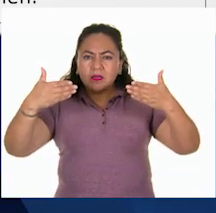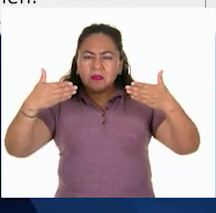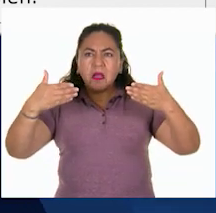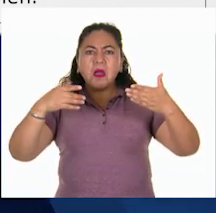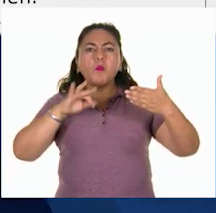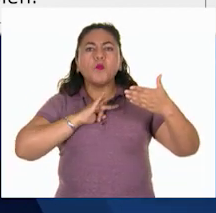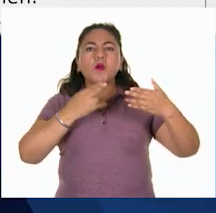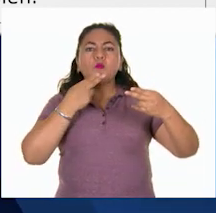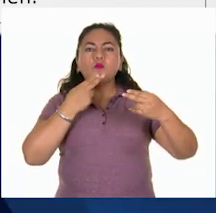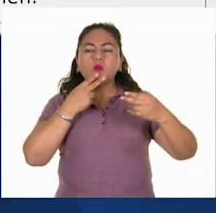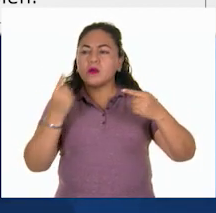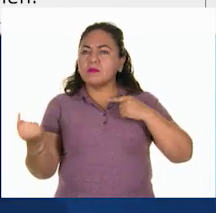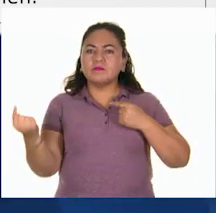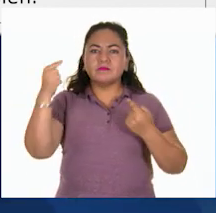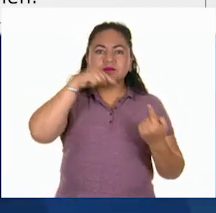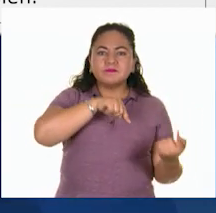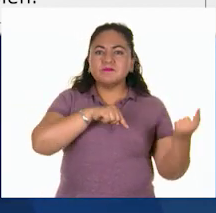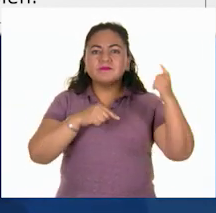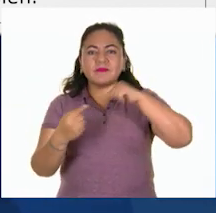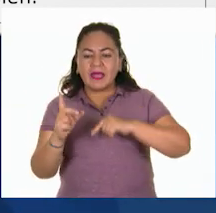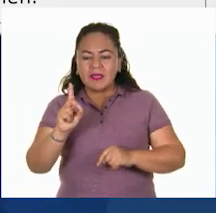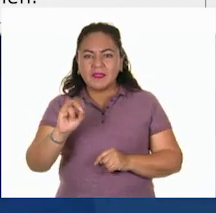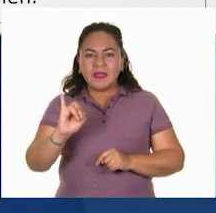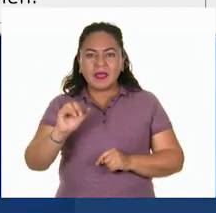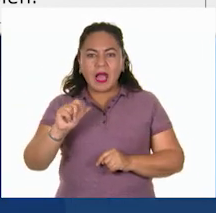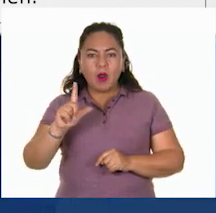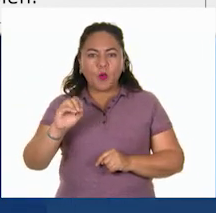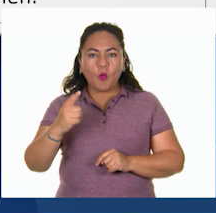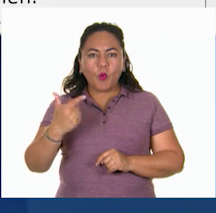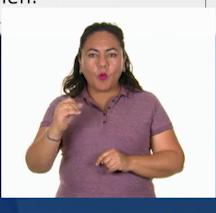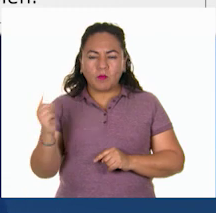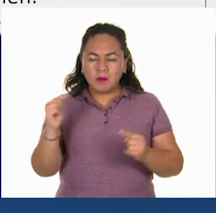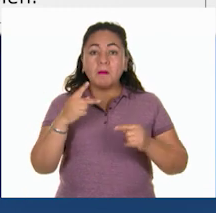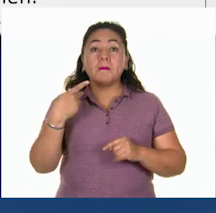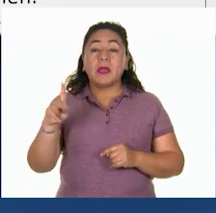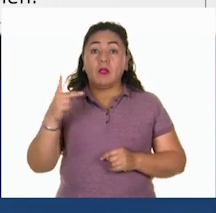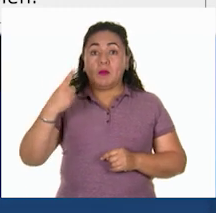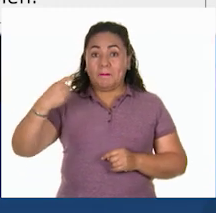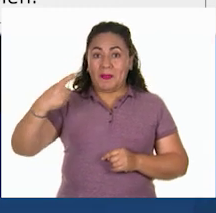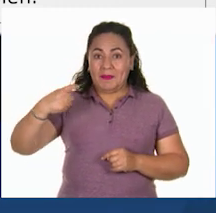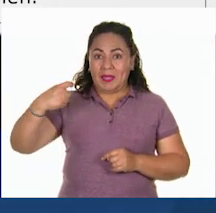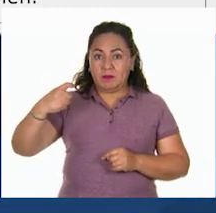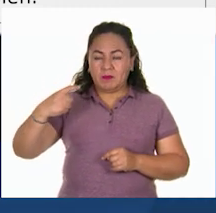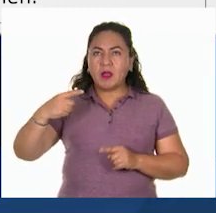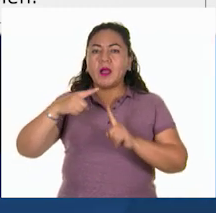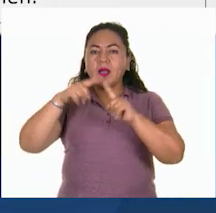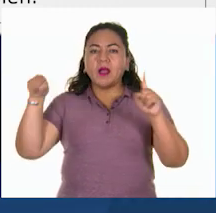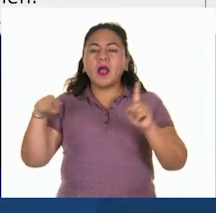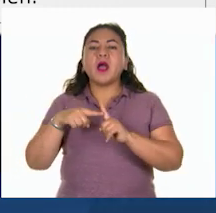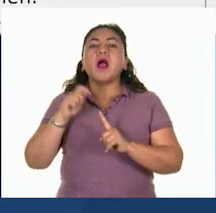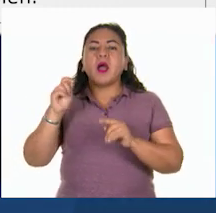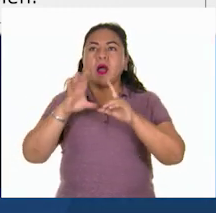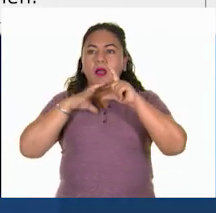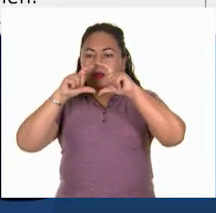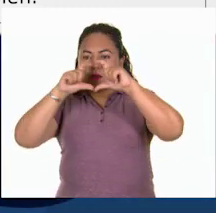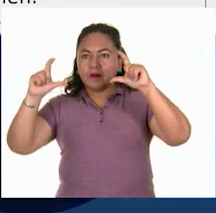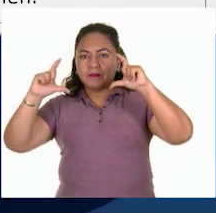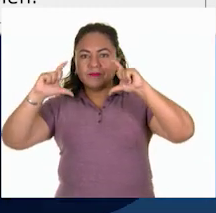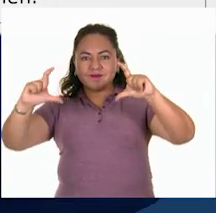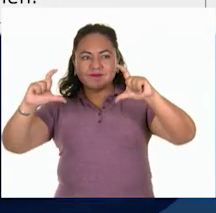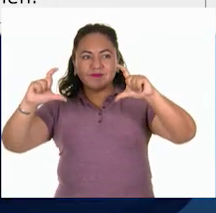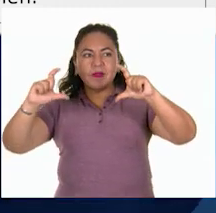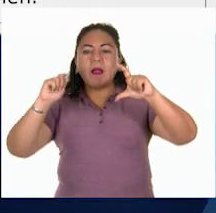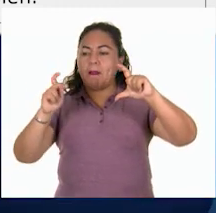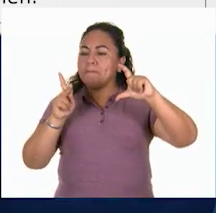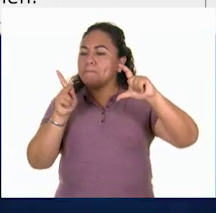utilizarlos. Lo que sí es que el recuadro 1 utiliza acotaciones para describir el estado del personaje y el recuadro